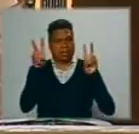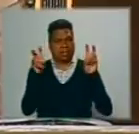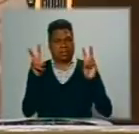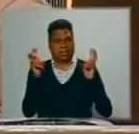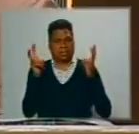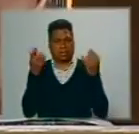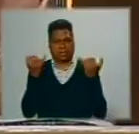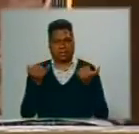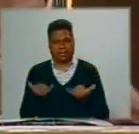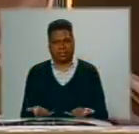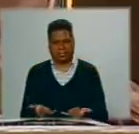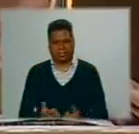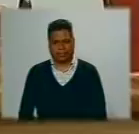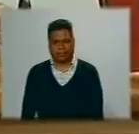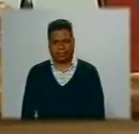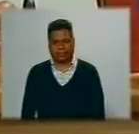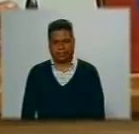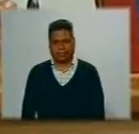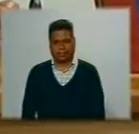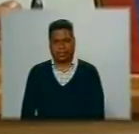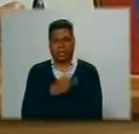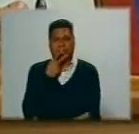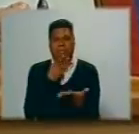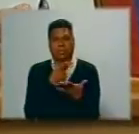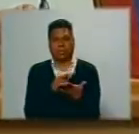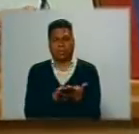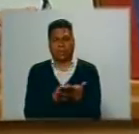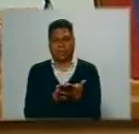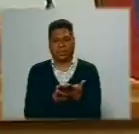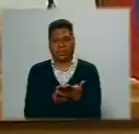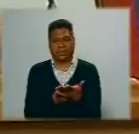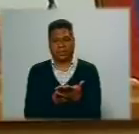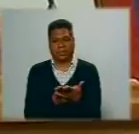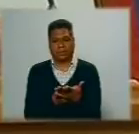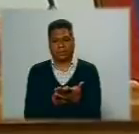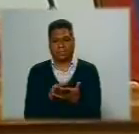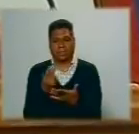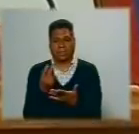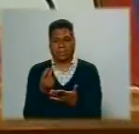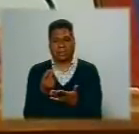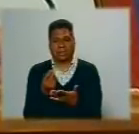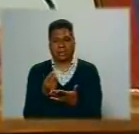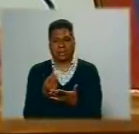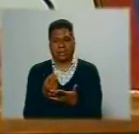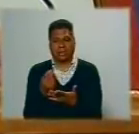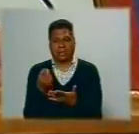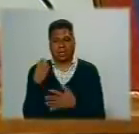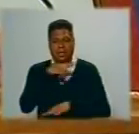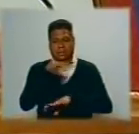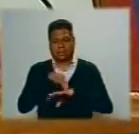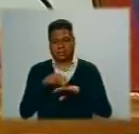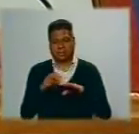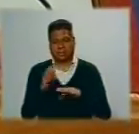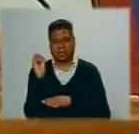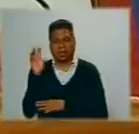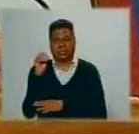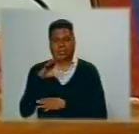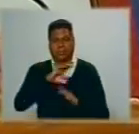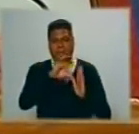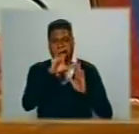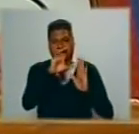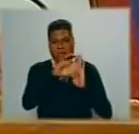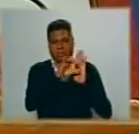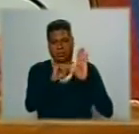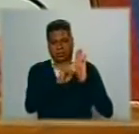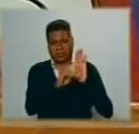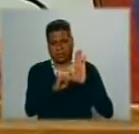día. Propuesta de acuerdo de la Asamblea Nacional Constituyente de los legítimos y soberanos derechos de Venezuela sobre